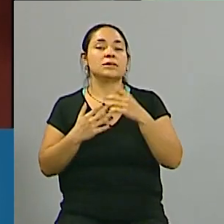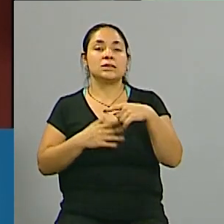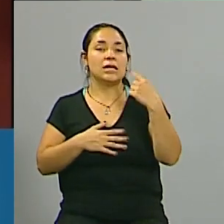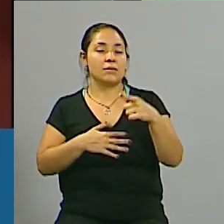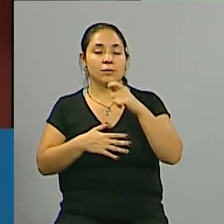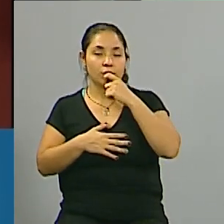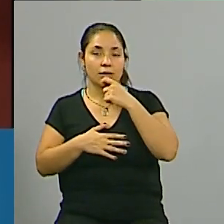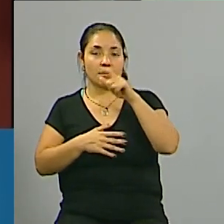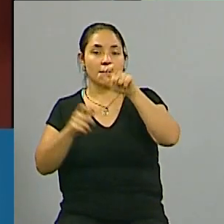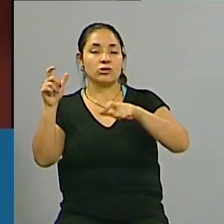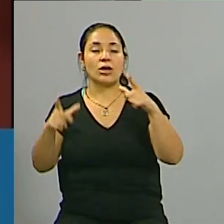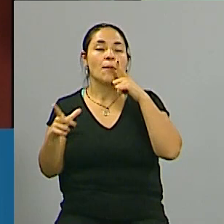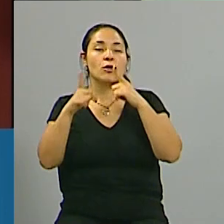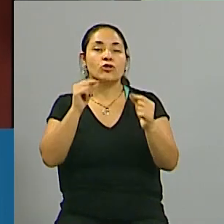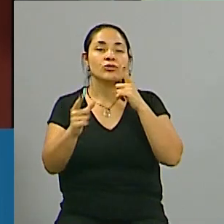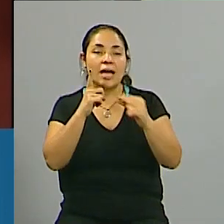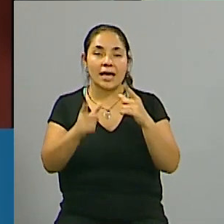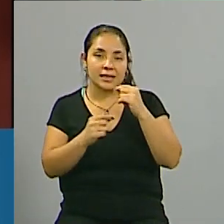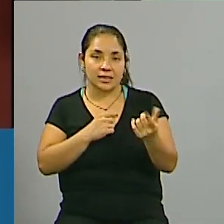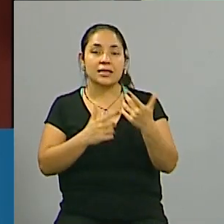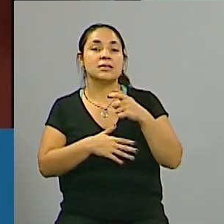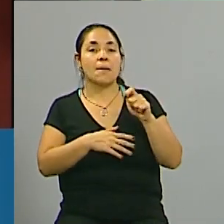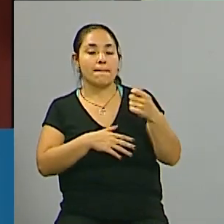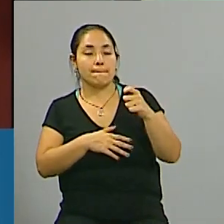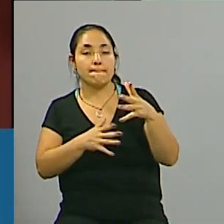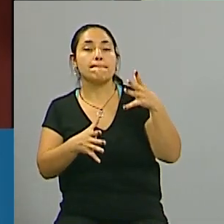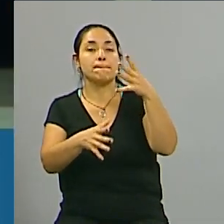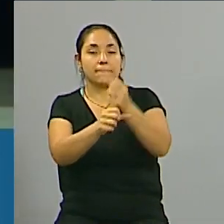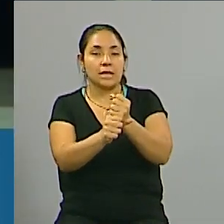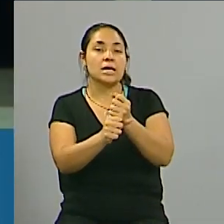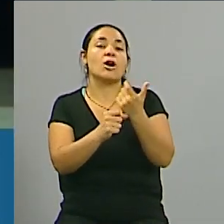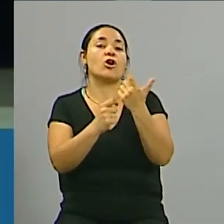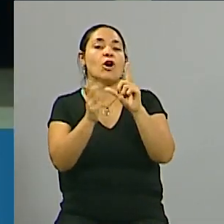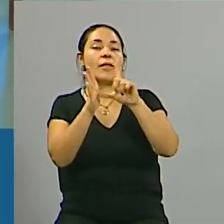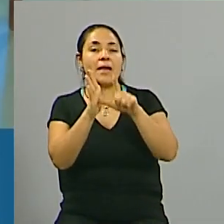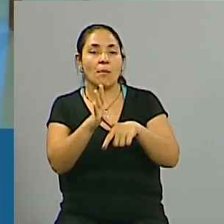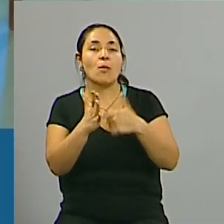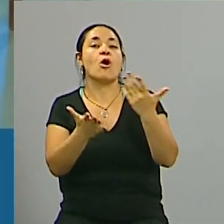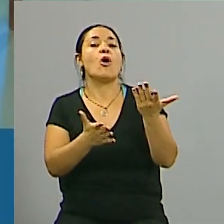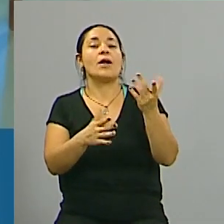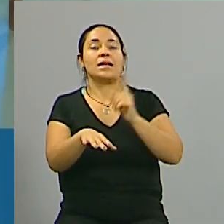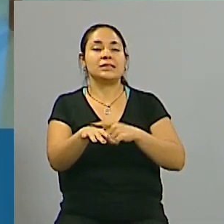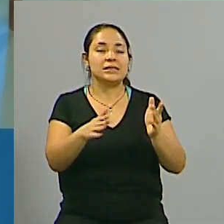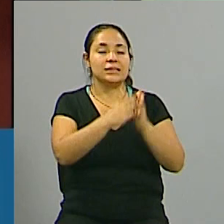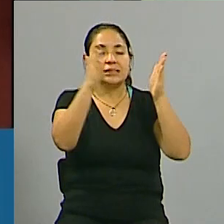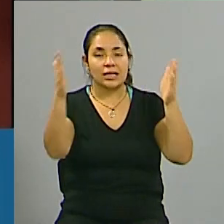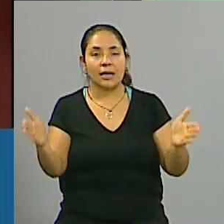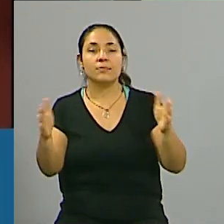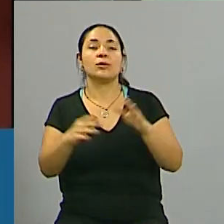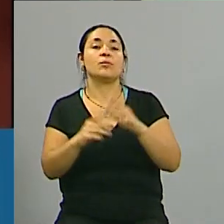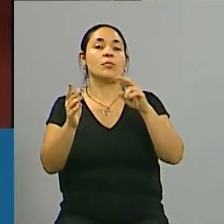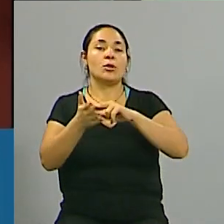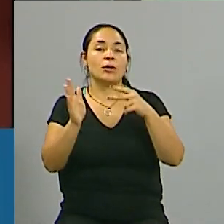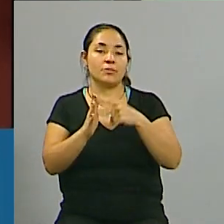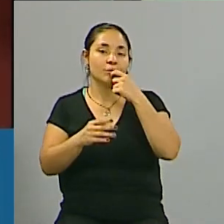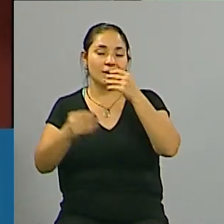usuarios reclaman por el tema de las frecuencias, la continuidad. Hubo empresas que prestaban servicios y que tuvieron problemas económicos y que